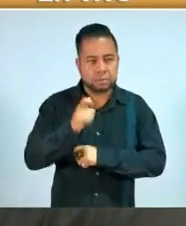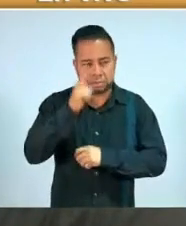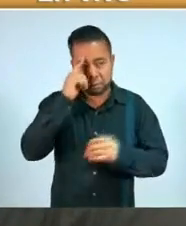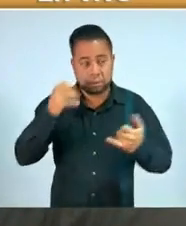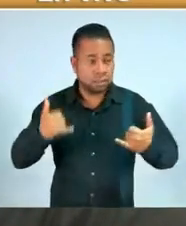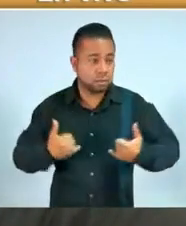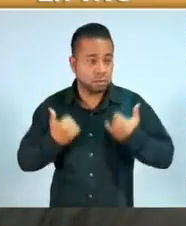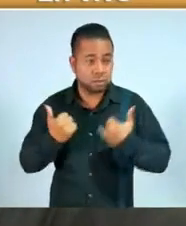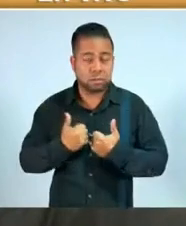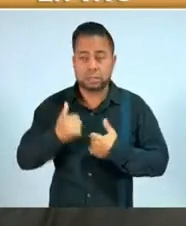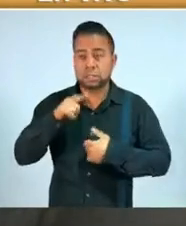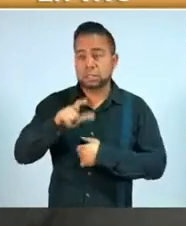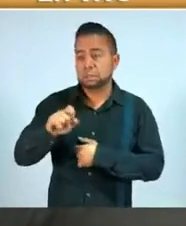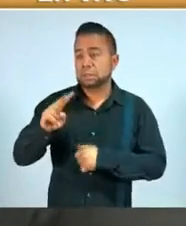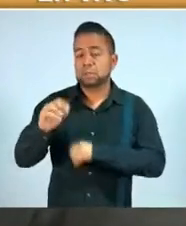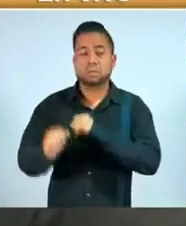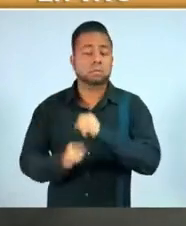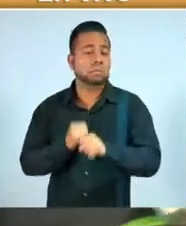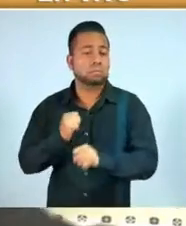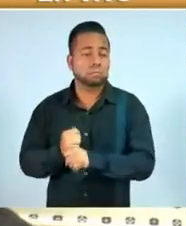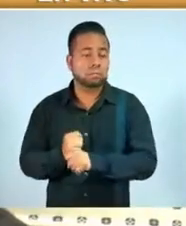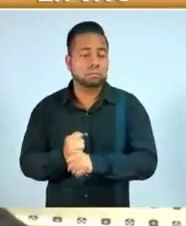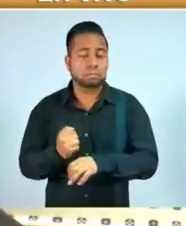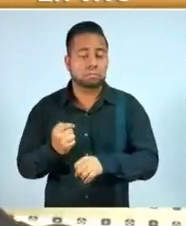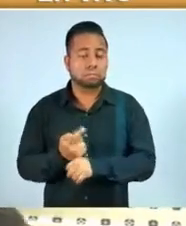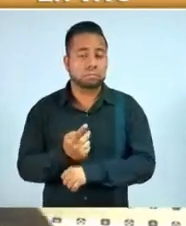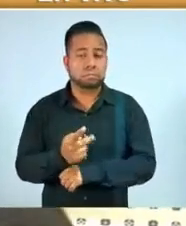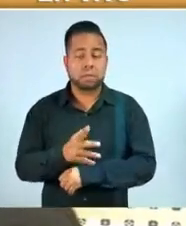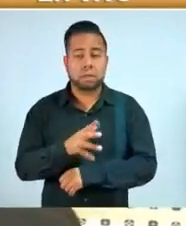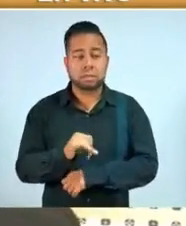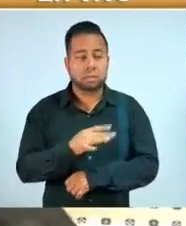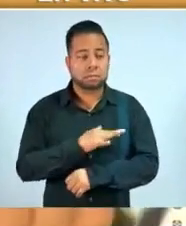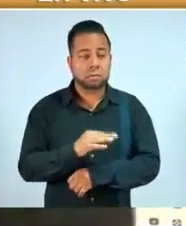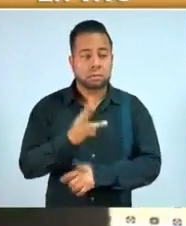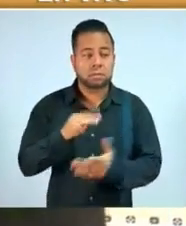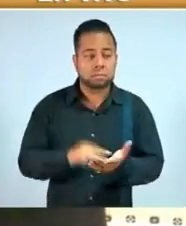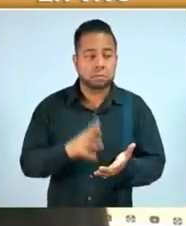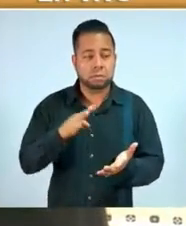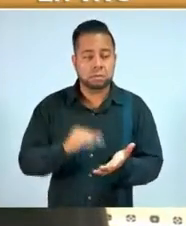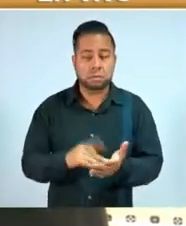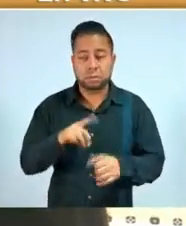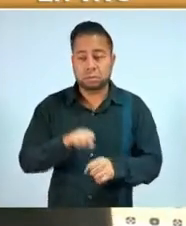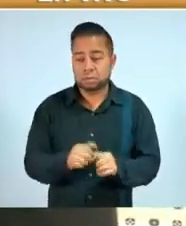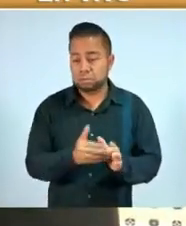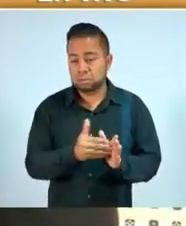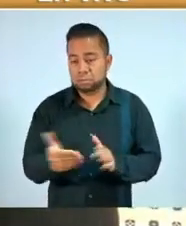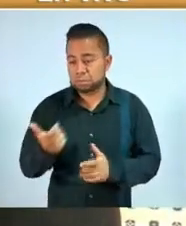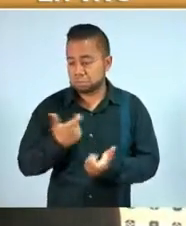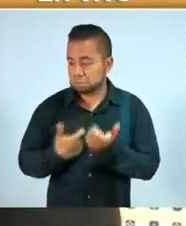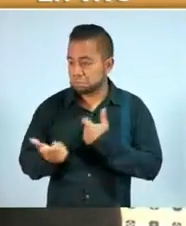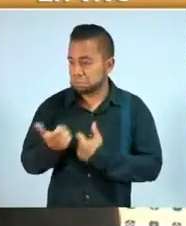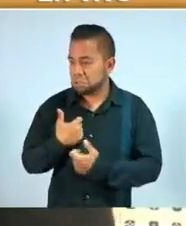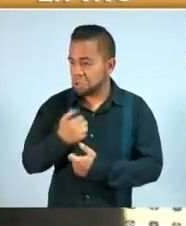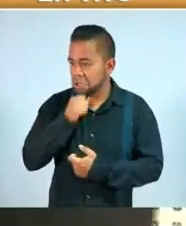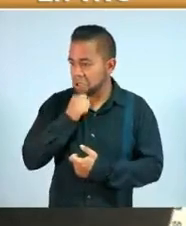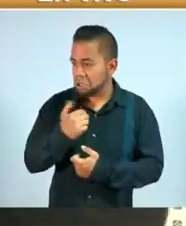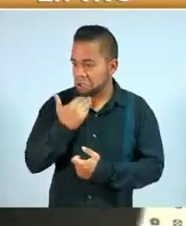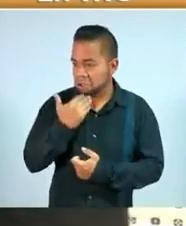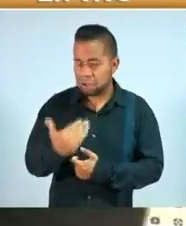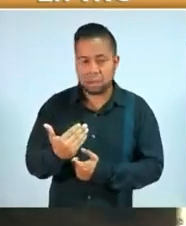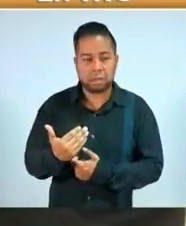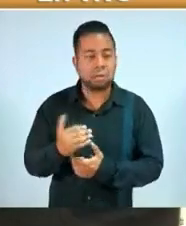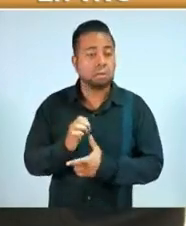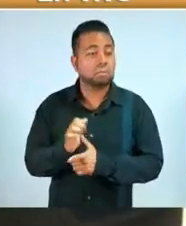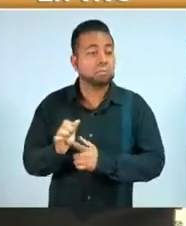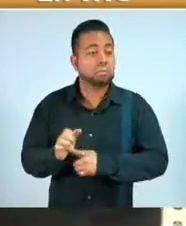jóvenes, 17, 22 años, y que desgraciadamente a veces 3, 4 mil pesos en una semana, pues les caen bien. Entonces, en lugar de agarrar